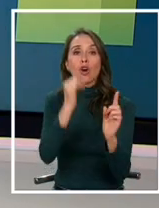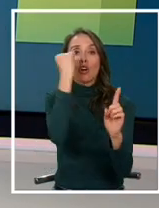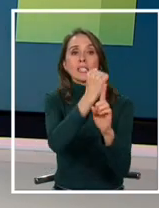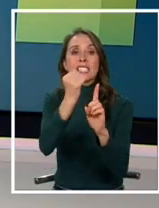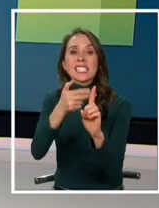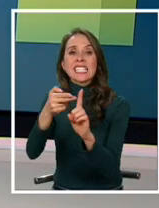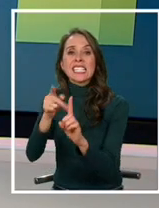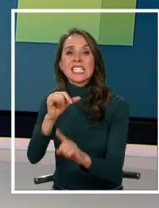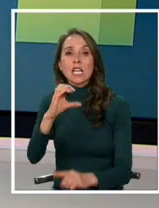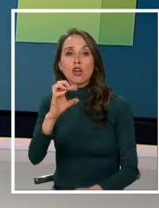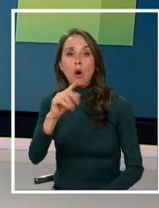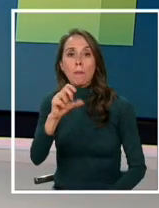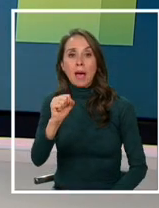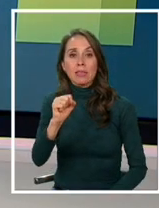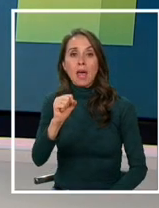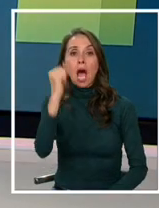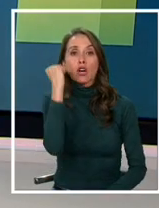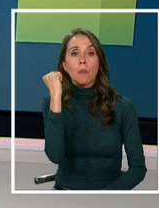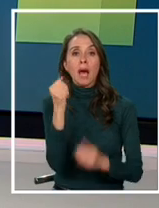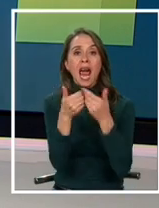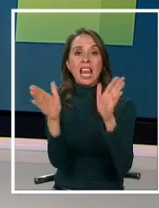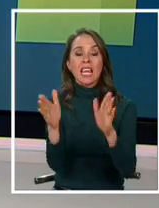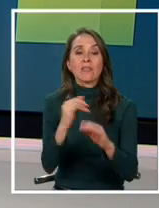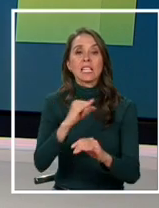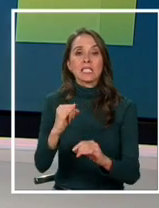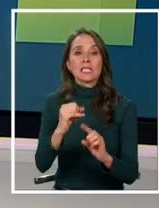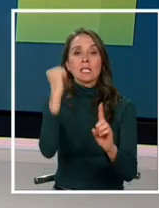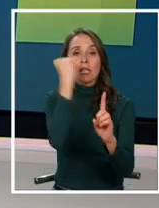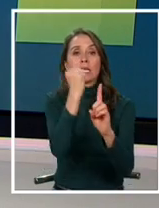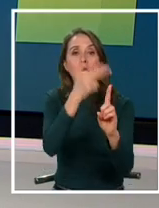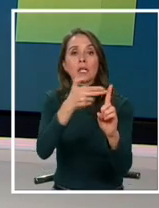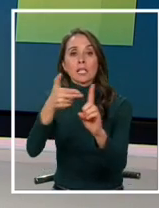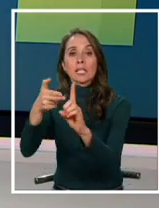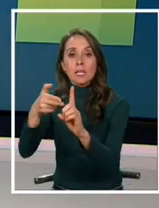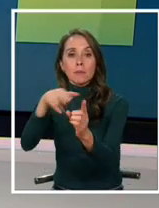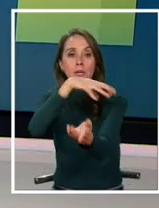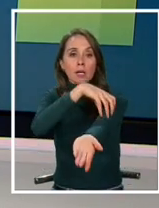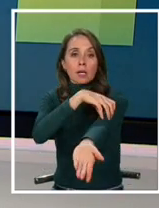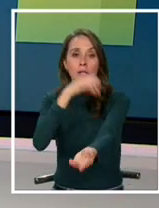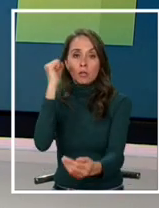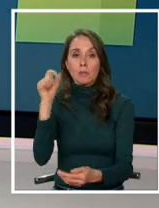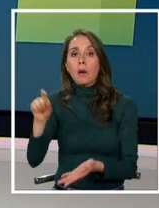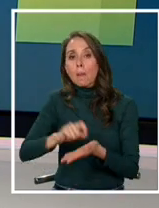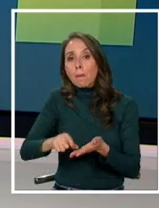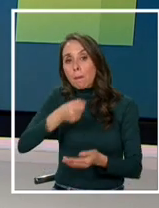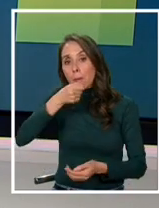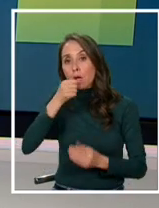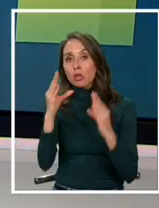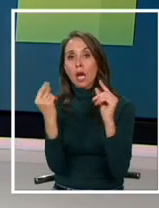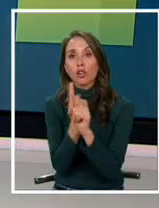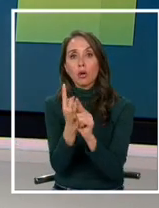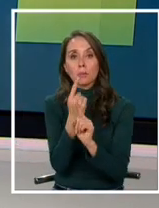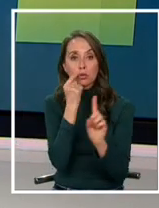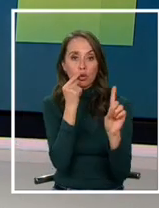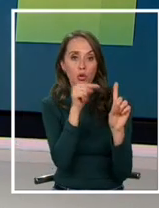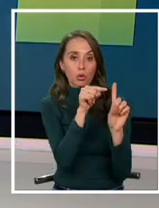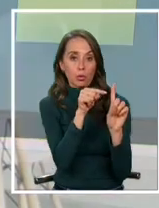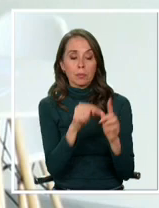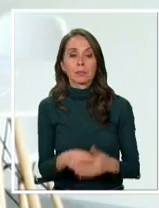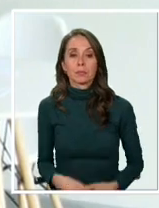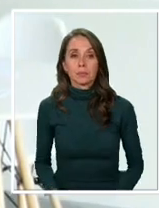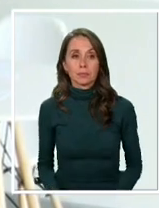copiapó podría estar en libertad y seguir cometiendo crímenes en la zona Jorge Hans conversó con él